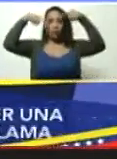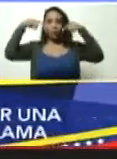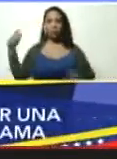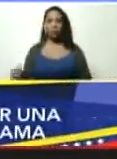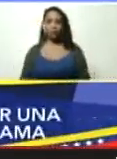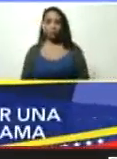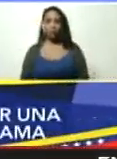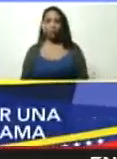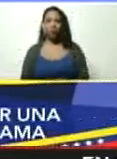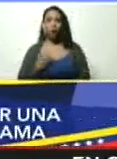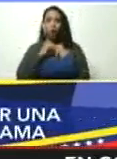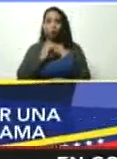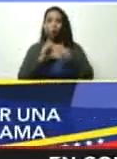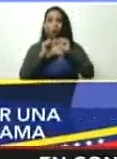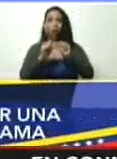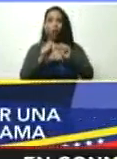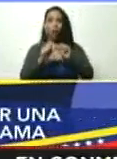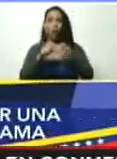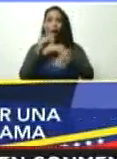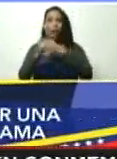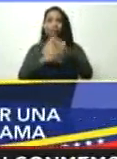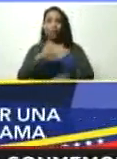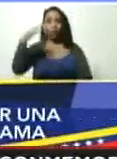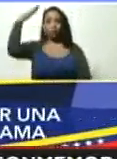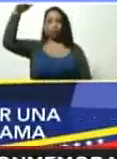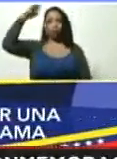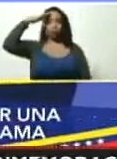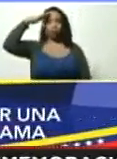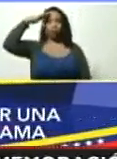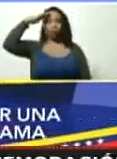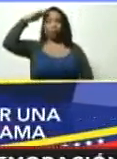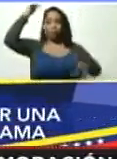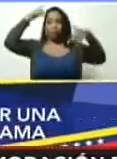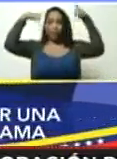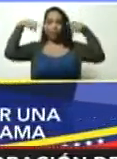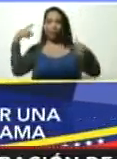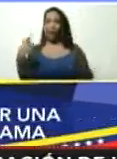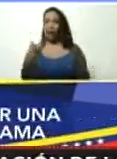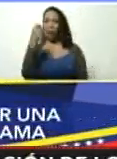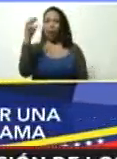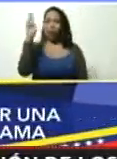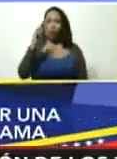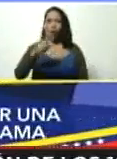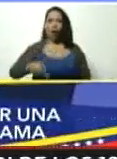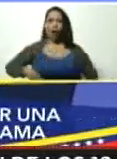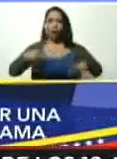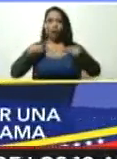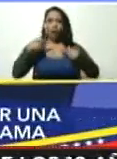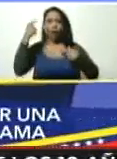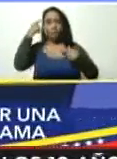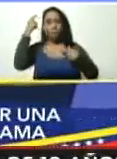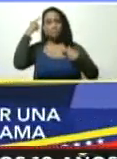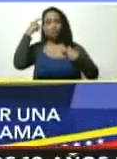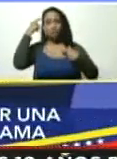De hecho, seguimos siendo los soldados de Chávez. Jamás, nunca en la vida nos pasó por la mente